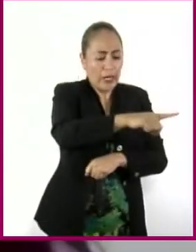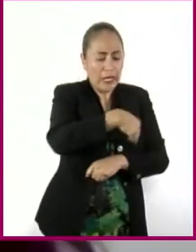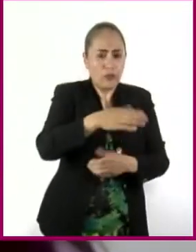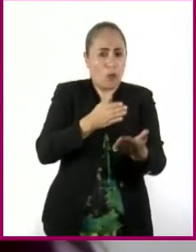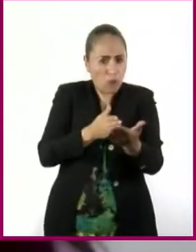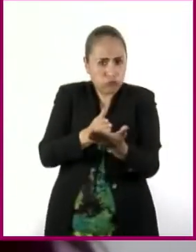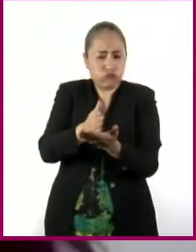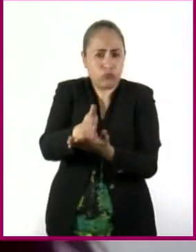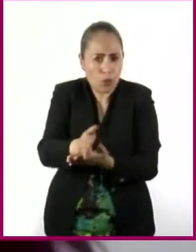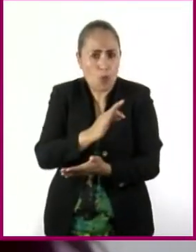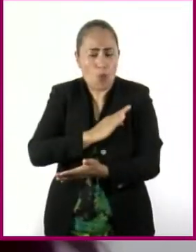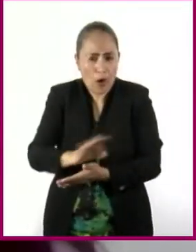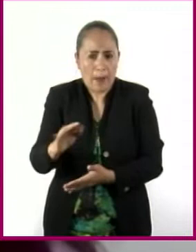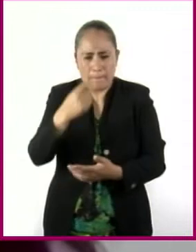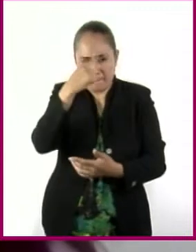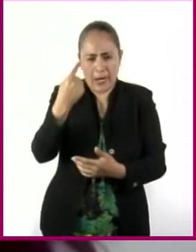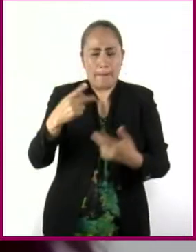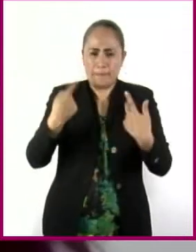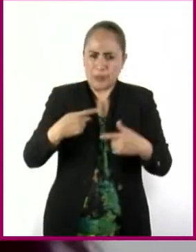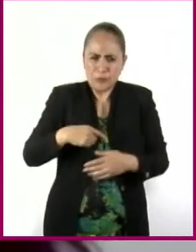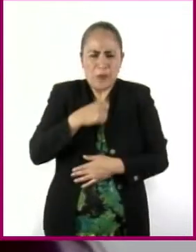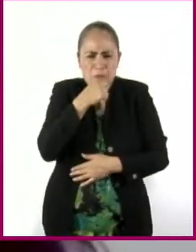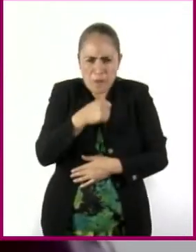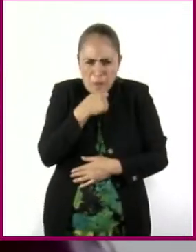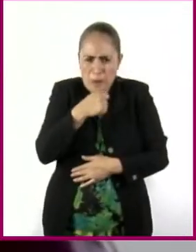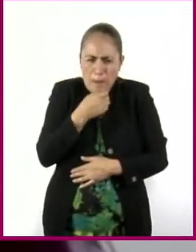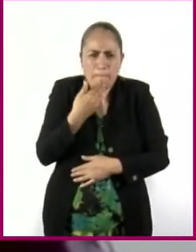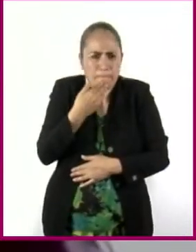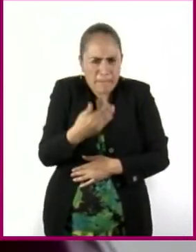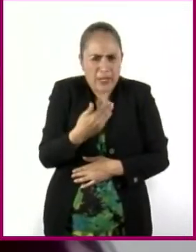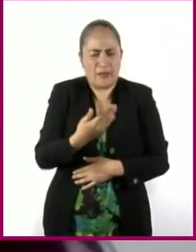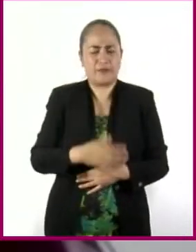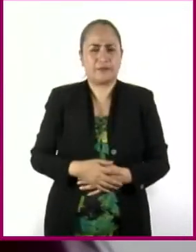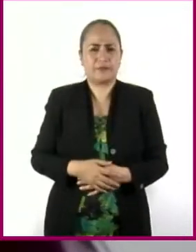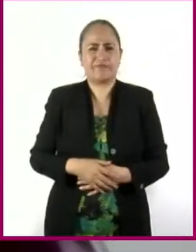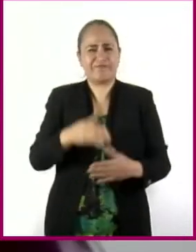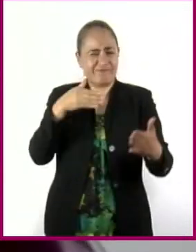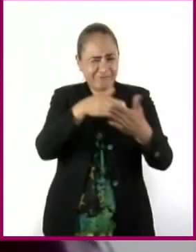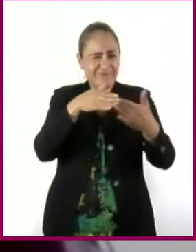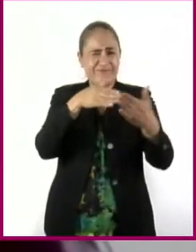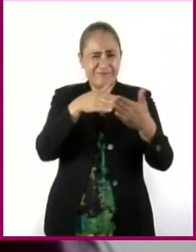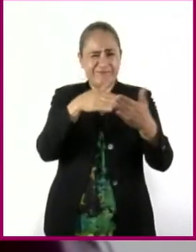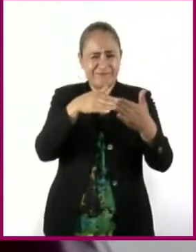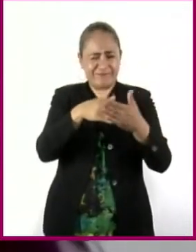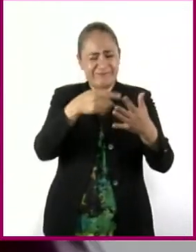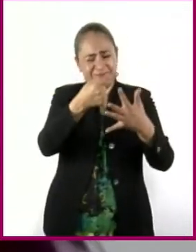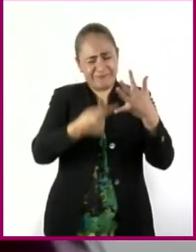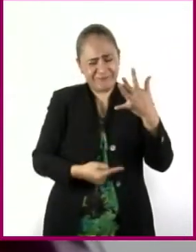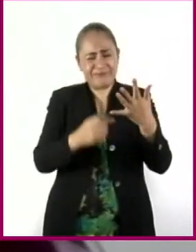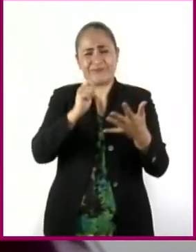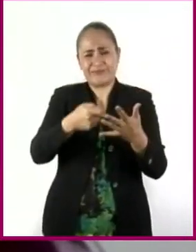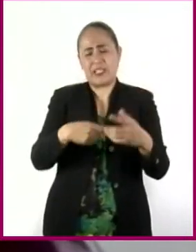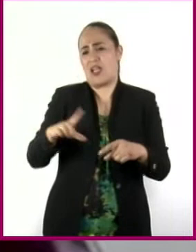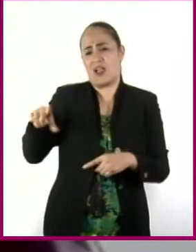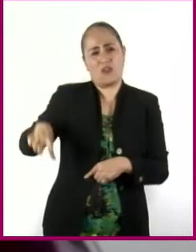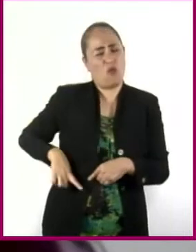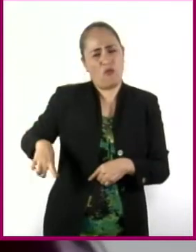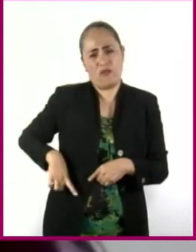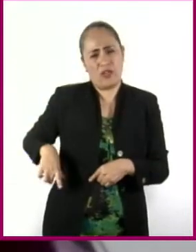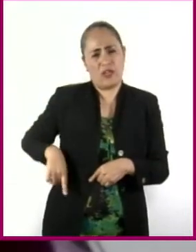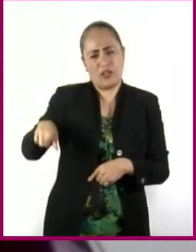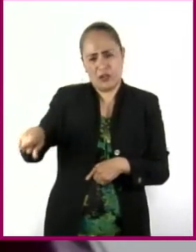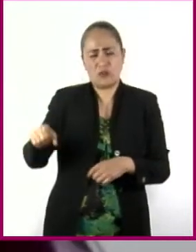vejez y para el envejecimiento en ese sentido. Y los retos, bueno, pues están a nivel de los gobiernos, están a nivel